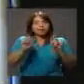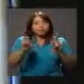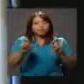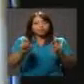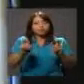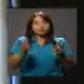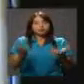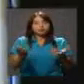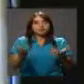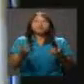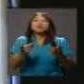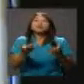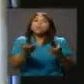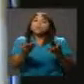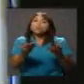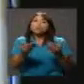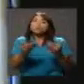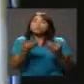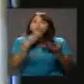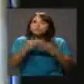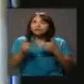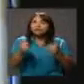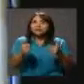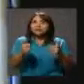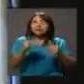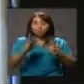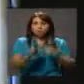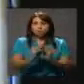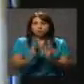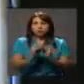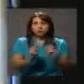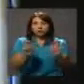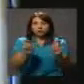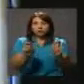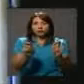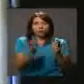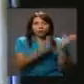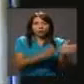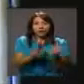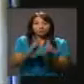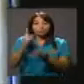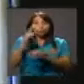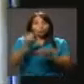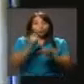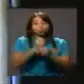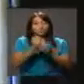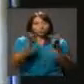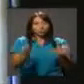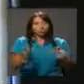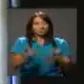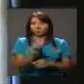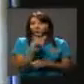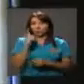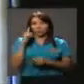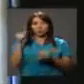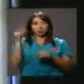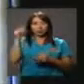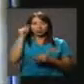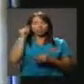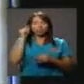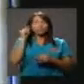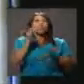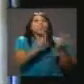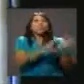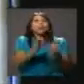pedagógico organizado por los trabajadores no por el gobierno organizado por los educadores en una